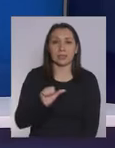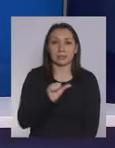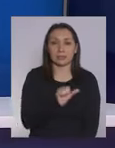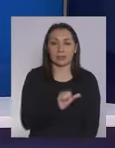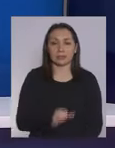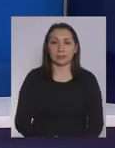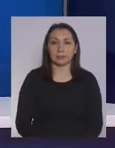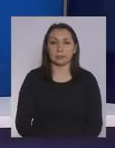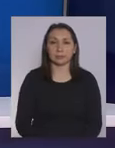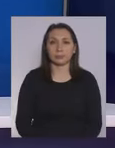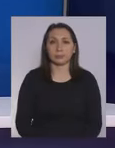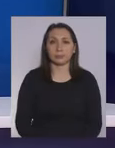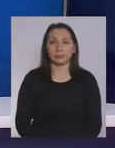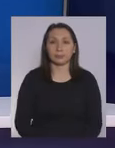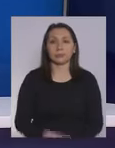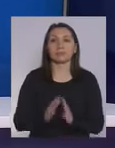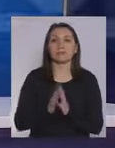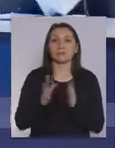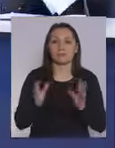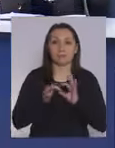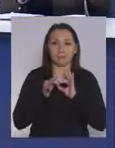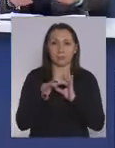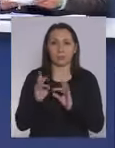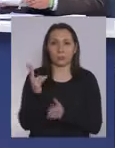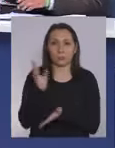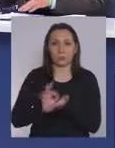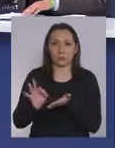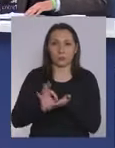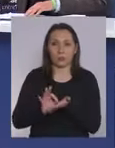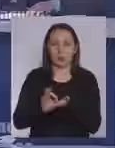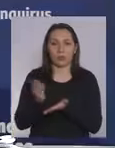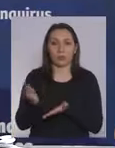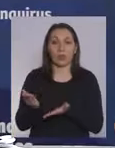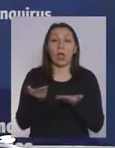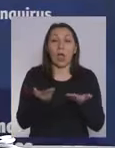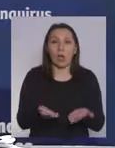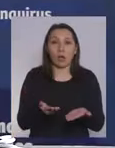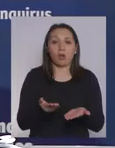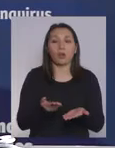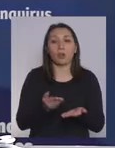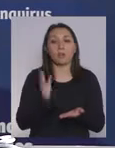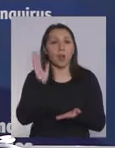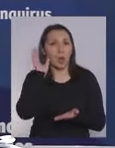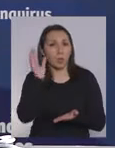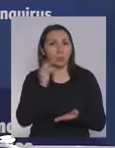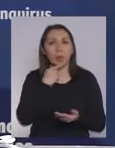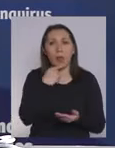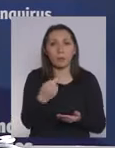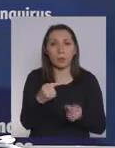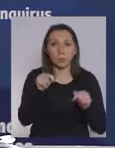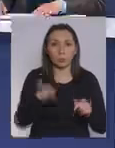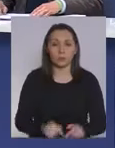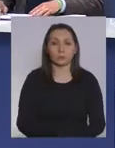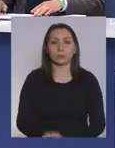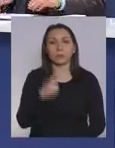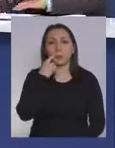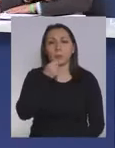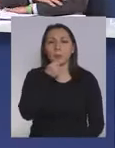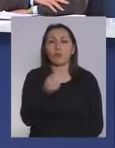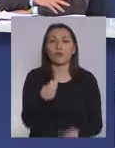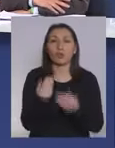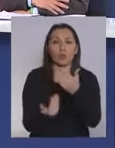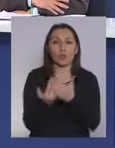6 muchas gracias subsecretario a continuación escuchamos las preguntas del día ministro muy